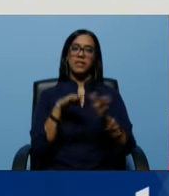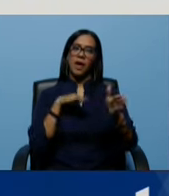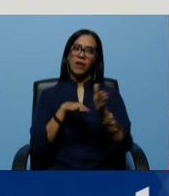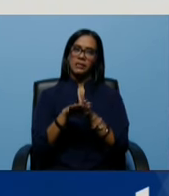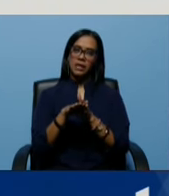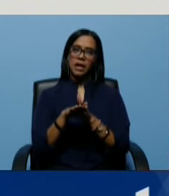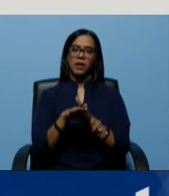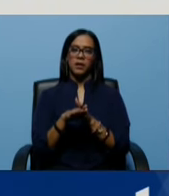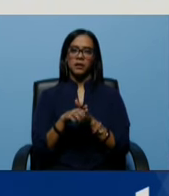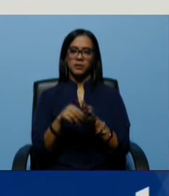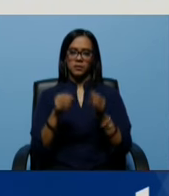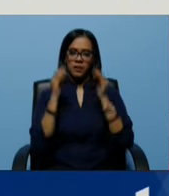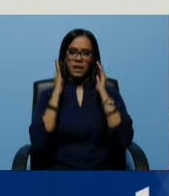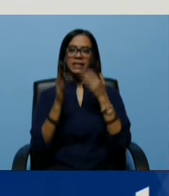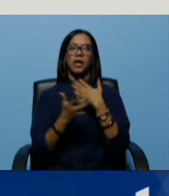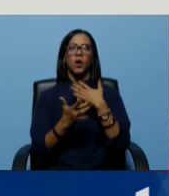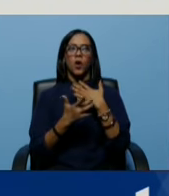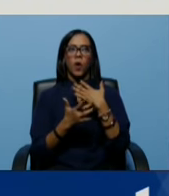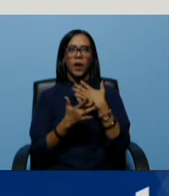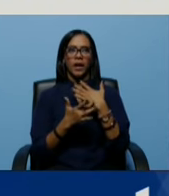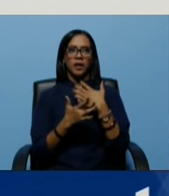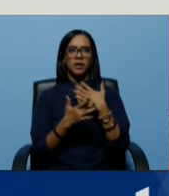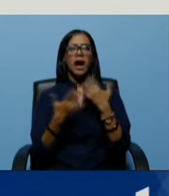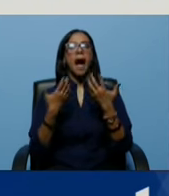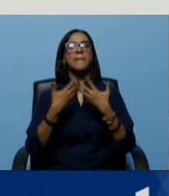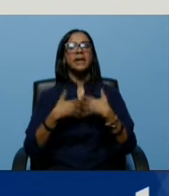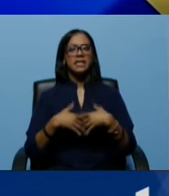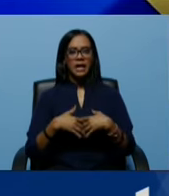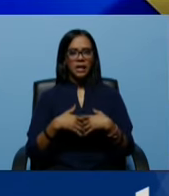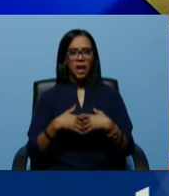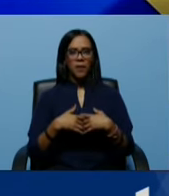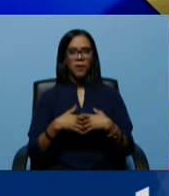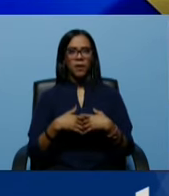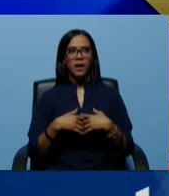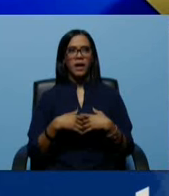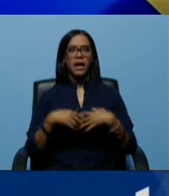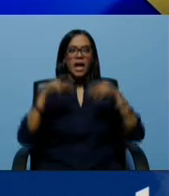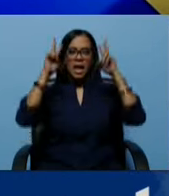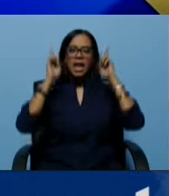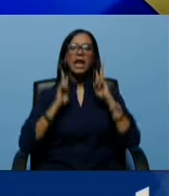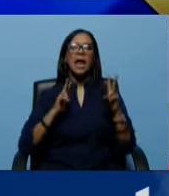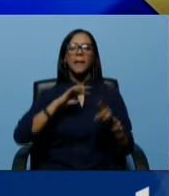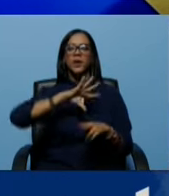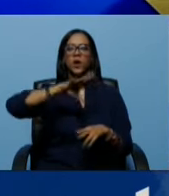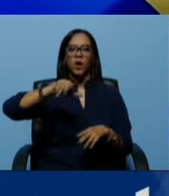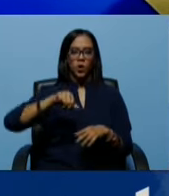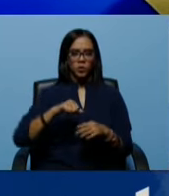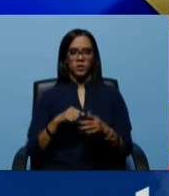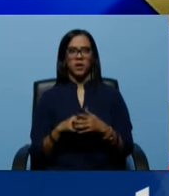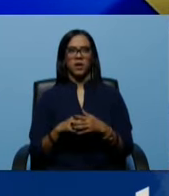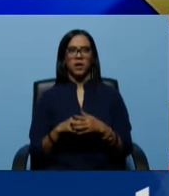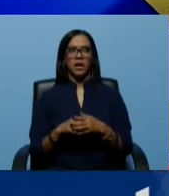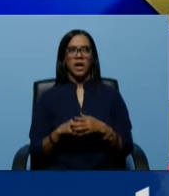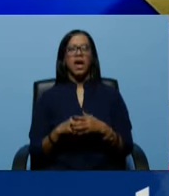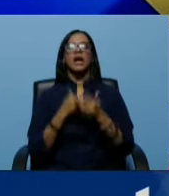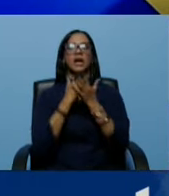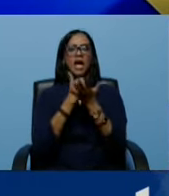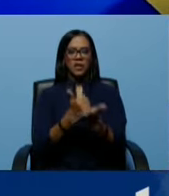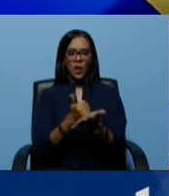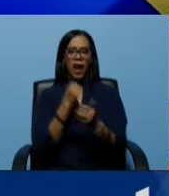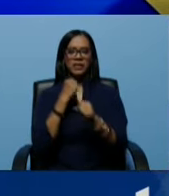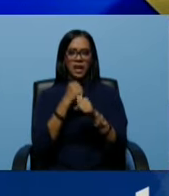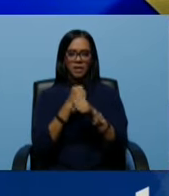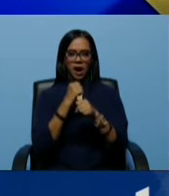de avanzada desde el punto de vista tecnológico, administrativo y limpios de corrupción, que faciliten el trabajo